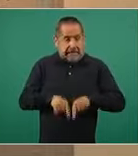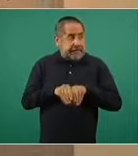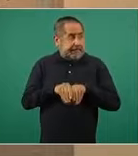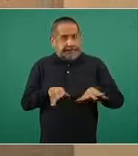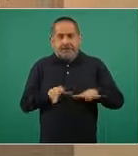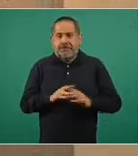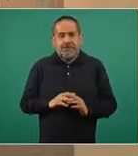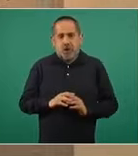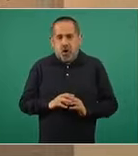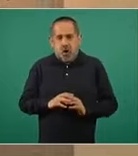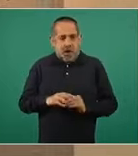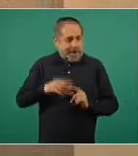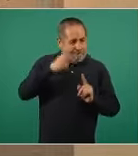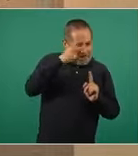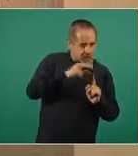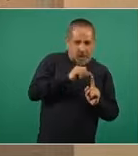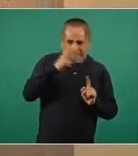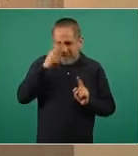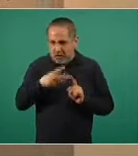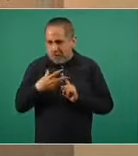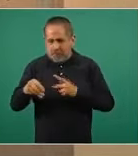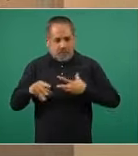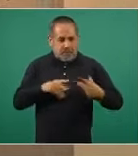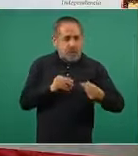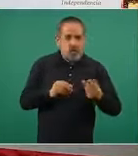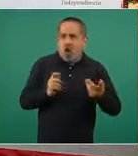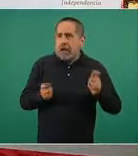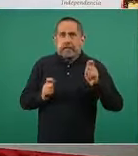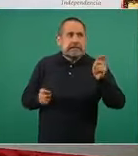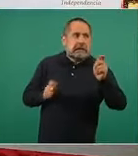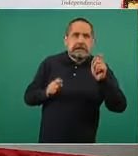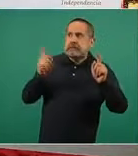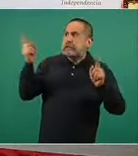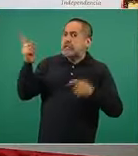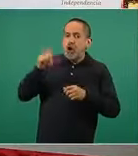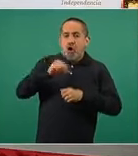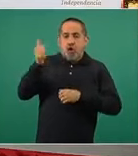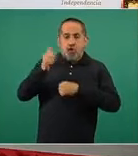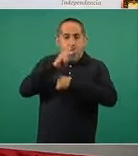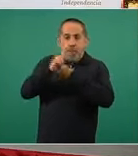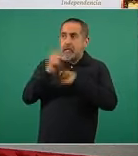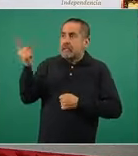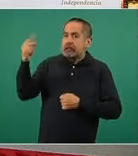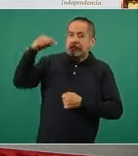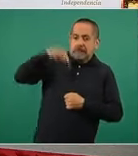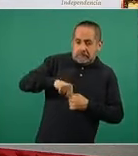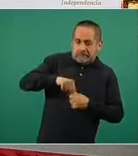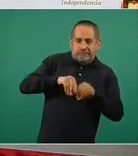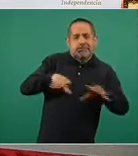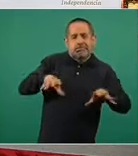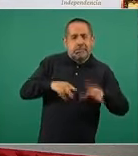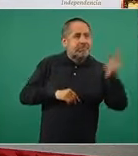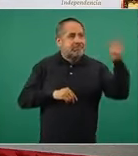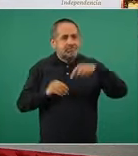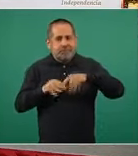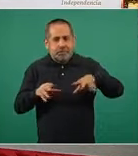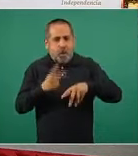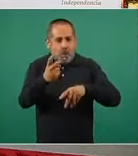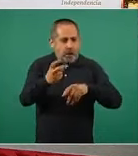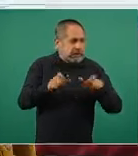entre mexicano con mexicano, sino que más bien esperábamos que vinieran personas contagiadas de otros países. Es por eso que hubo